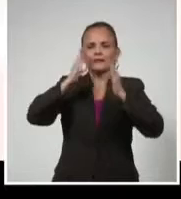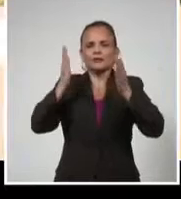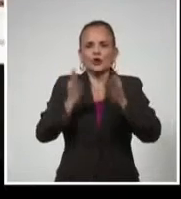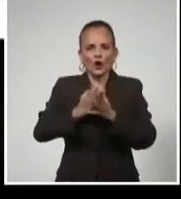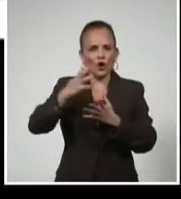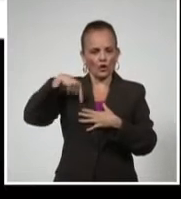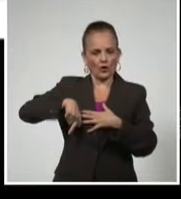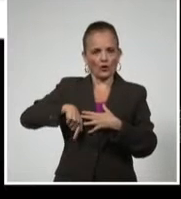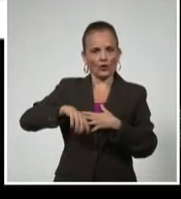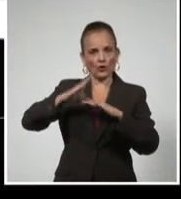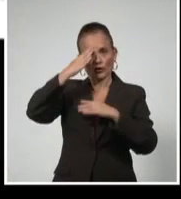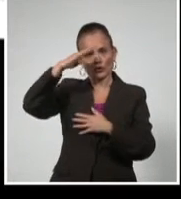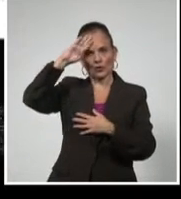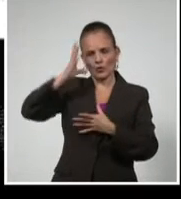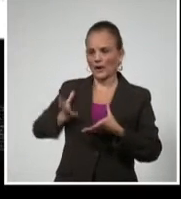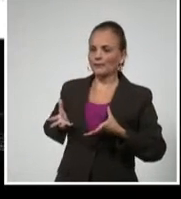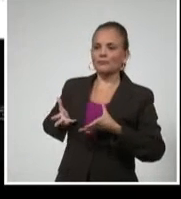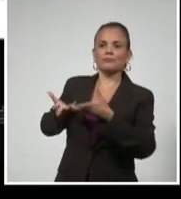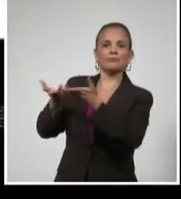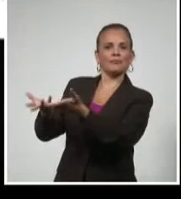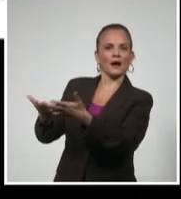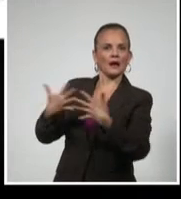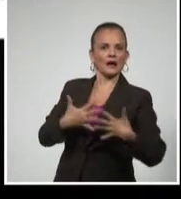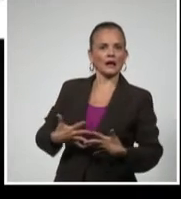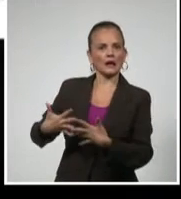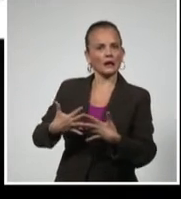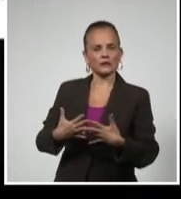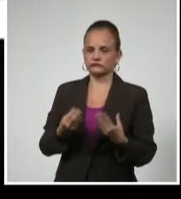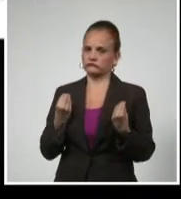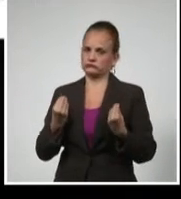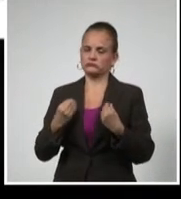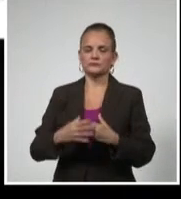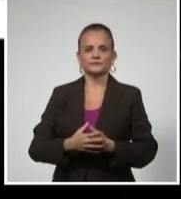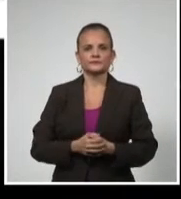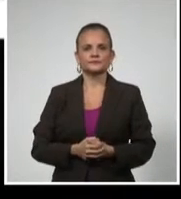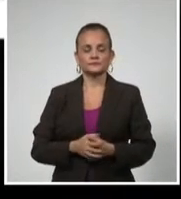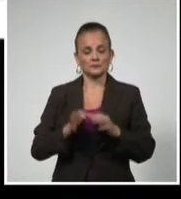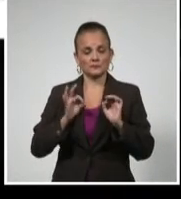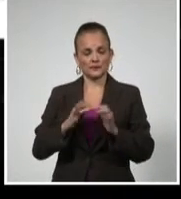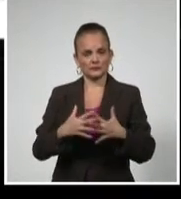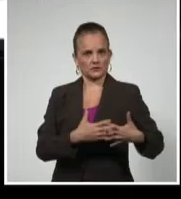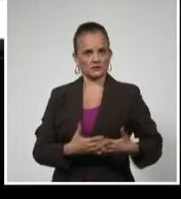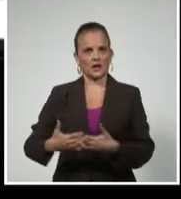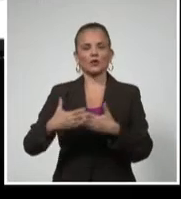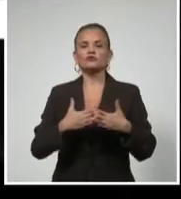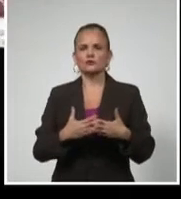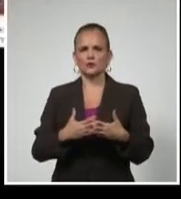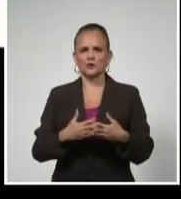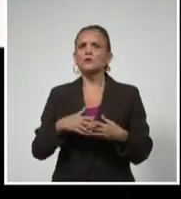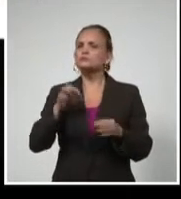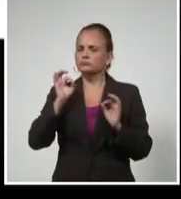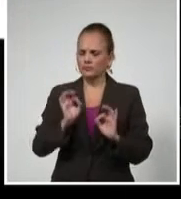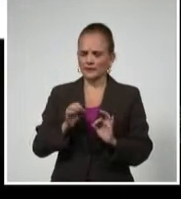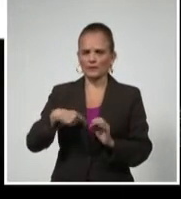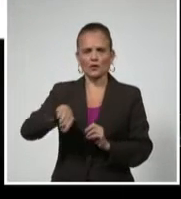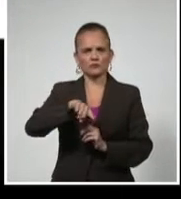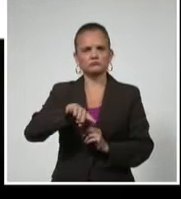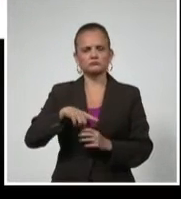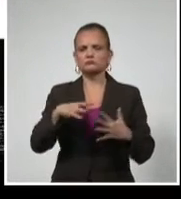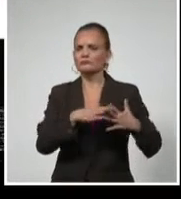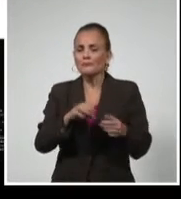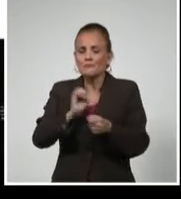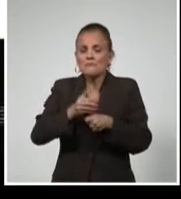Unidos. Cuba declaró ilícita la ley Helms-Burton desde el propio año de su aprobación. La Ley de Reafirmación de la Dignidad